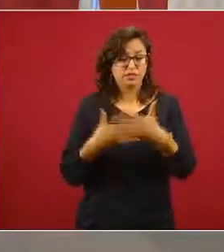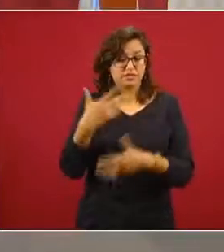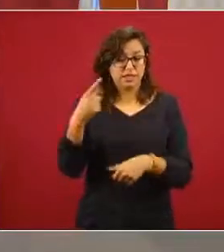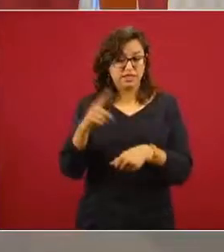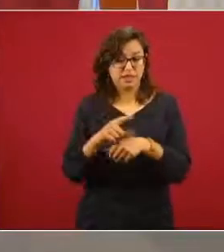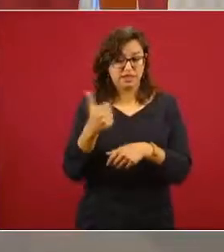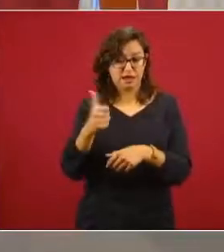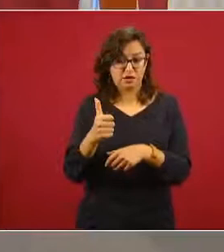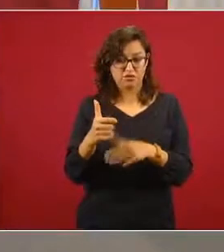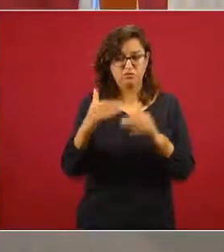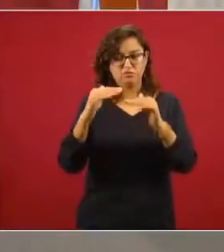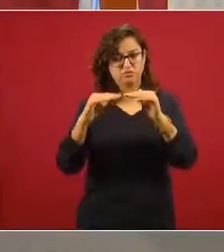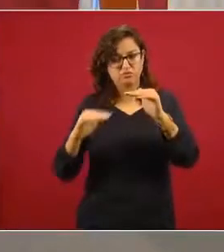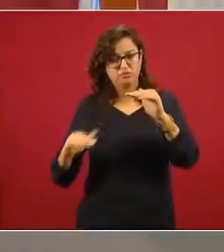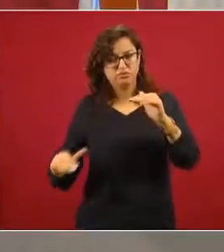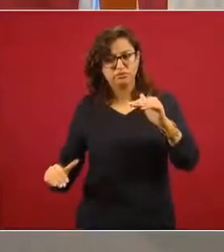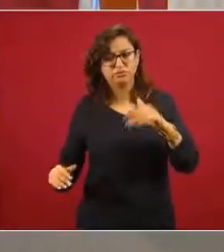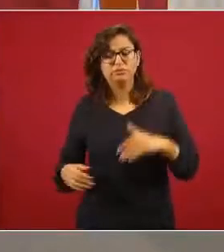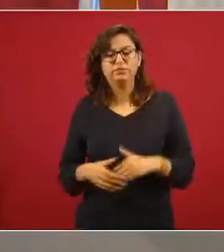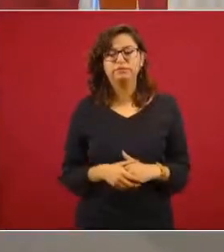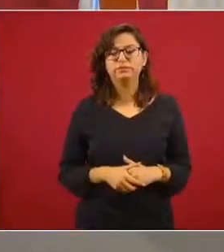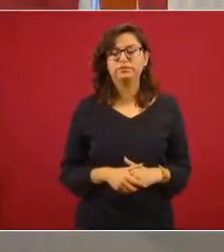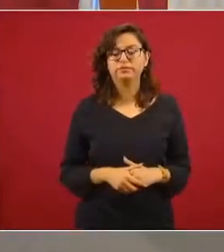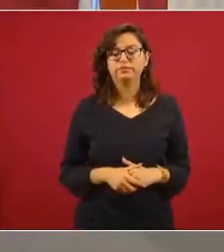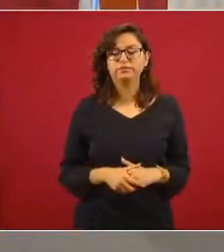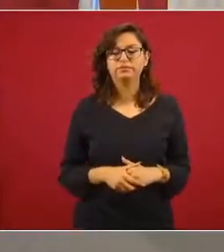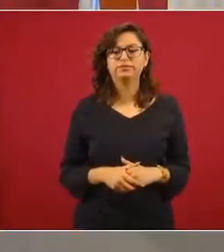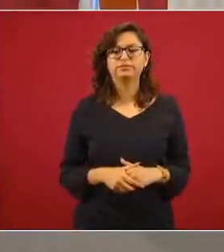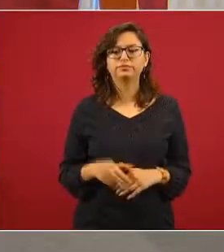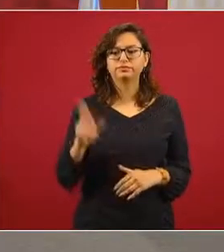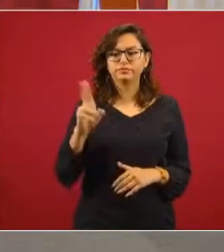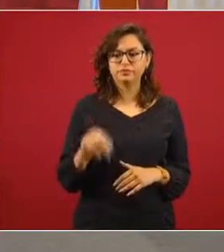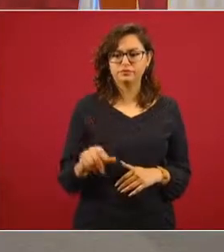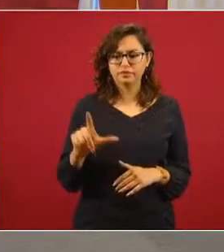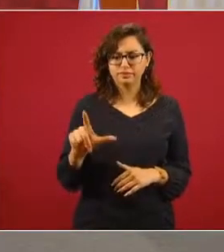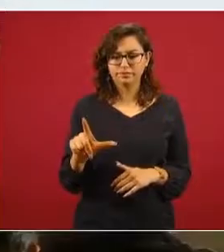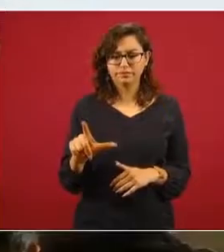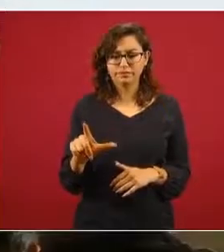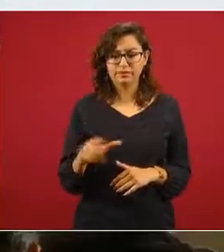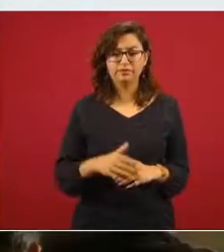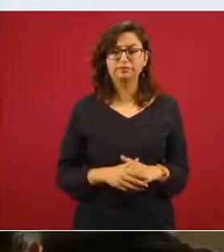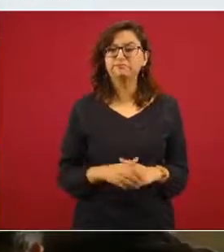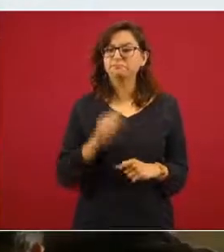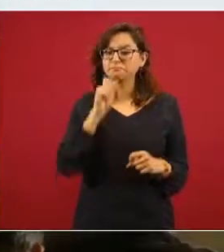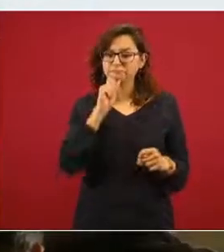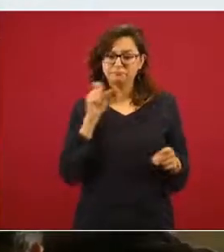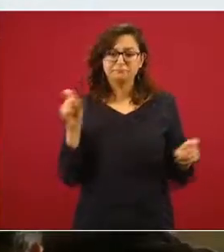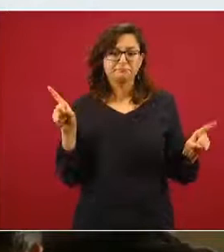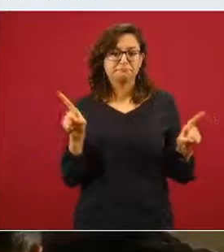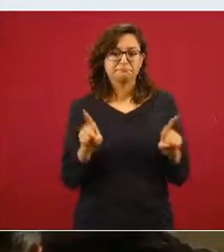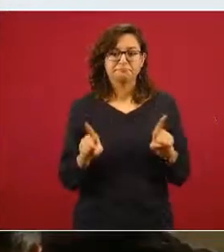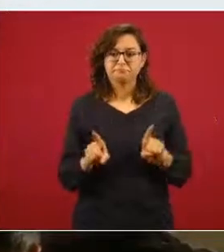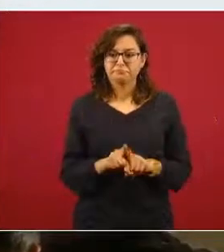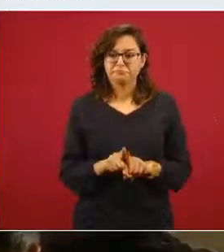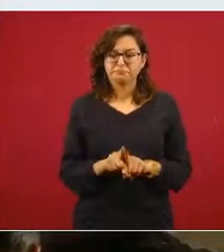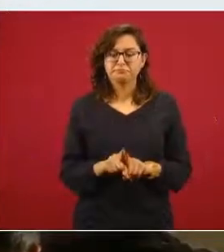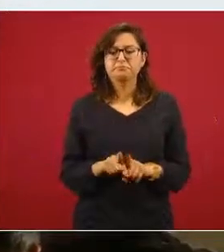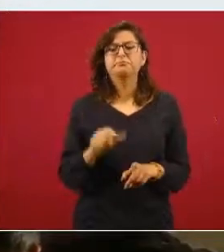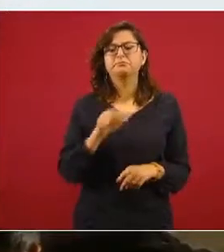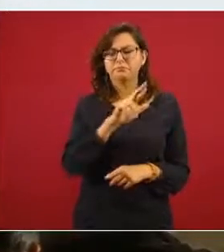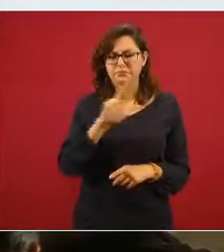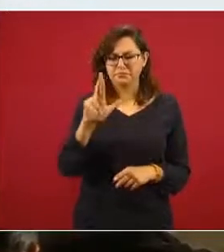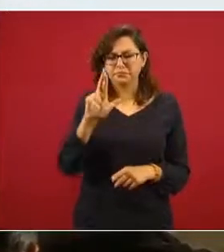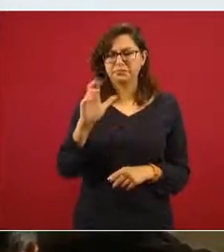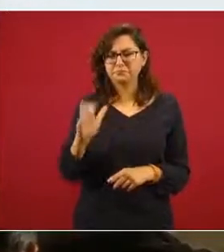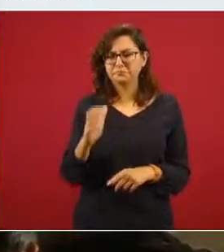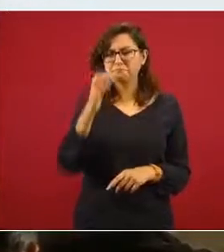una reducción. La siguiente. Nuevo León. Lo mismo, en Nuevo León también reconocemos